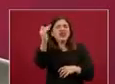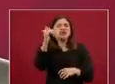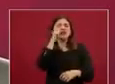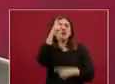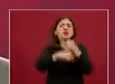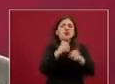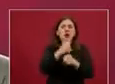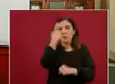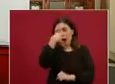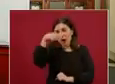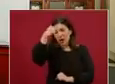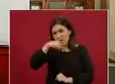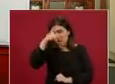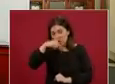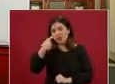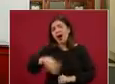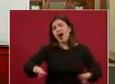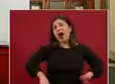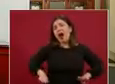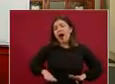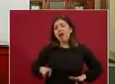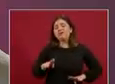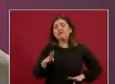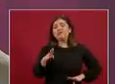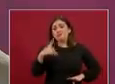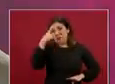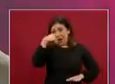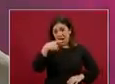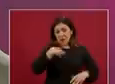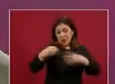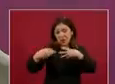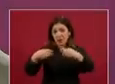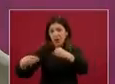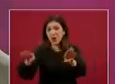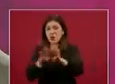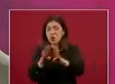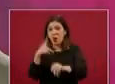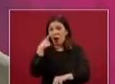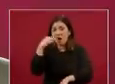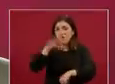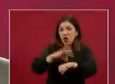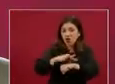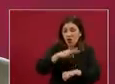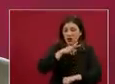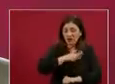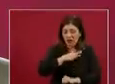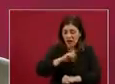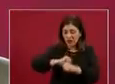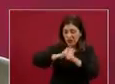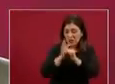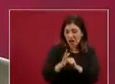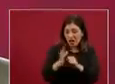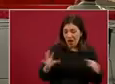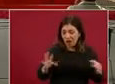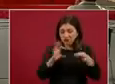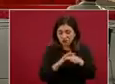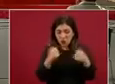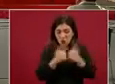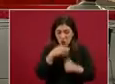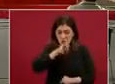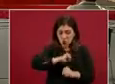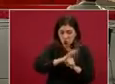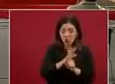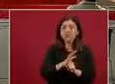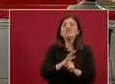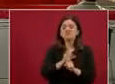de influenza y las características tanto de transmisión como de manifestaciones clínicas del virus SARS-CoV-2 que causa COVID